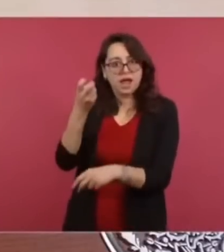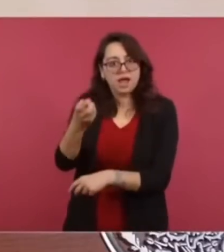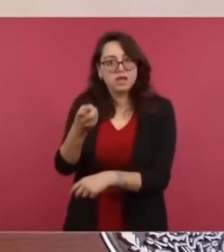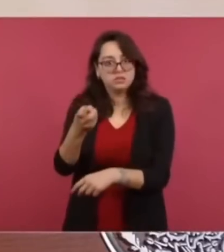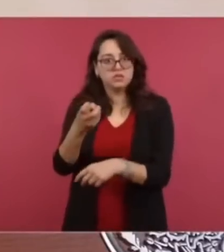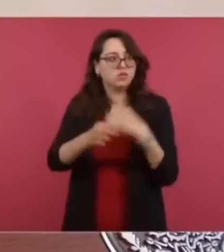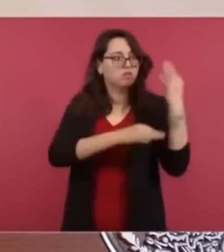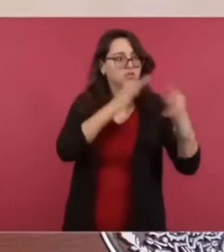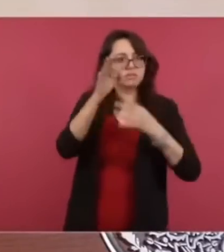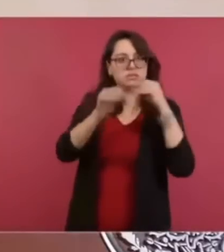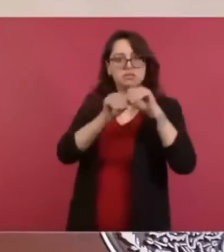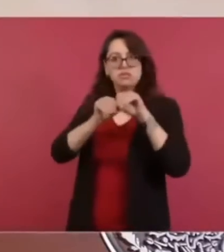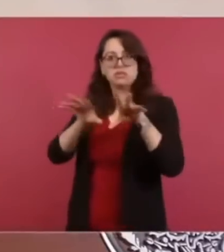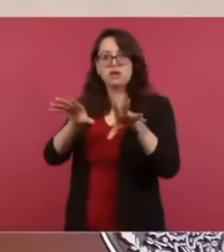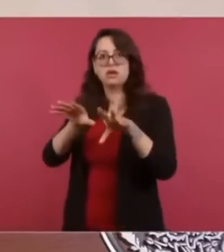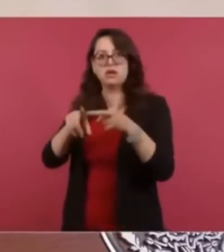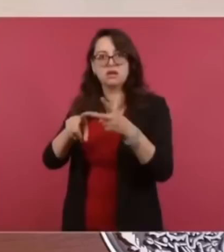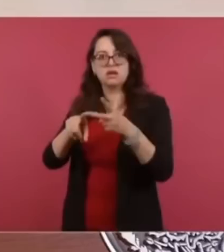tuviésemos garantizado